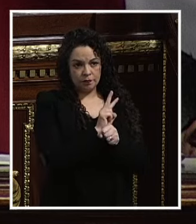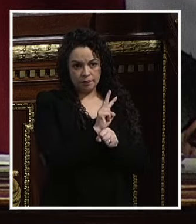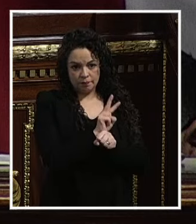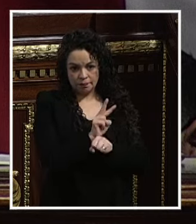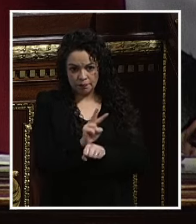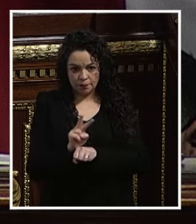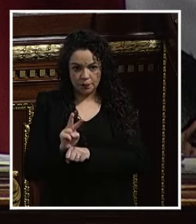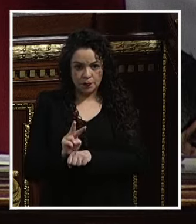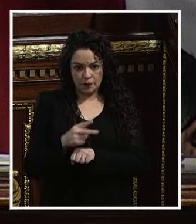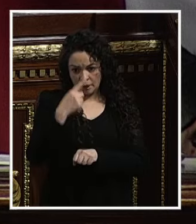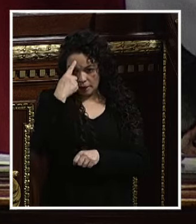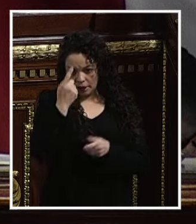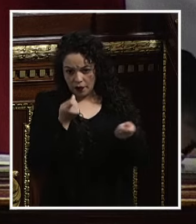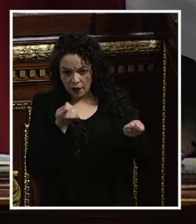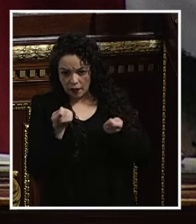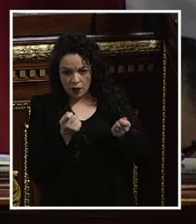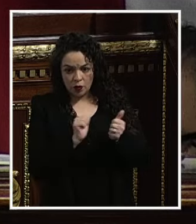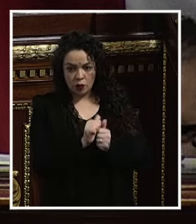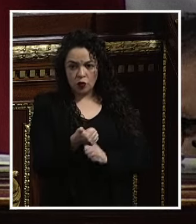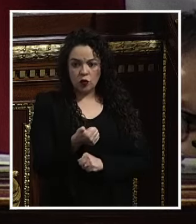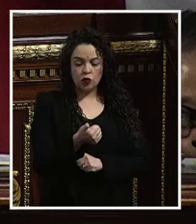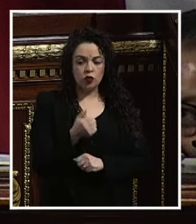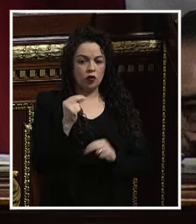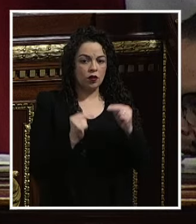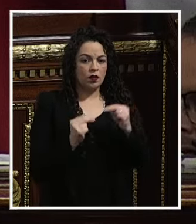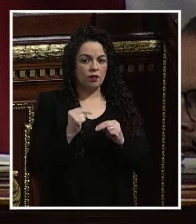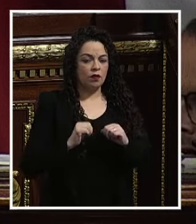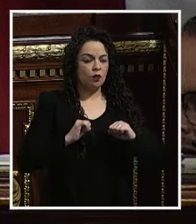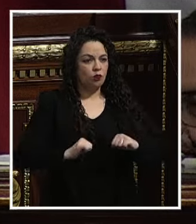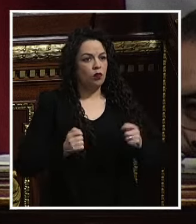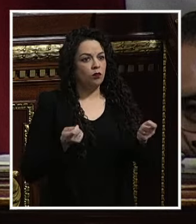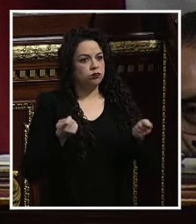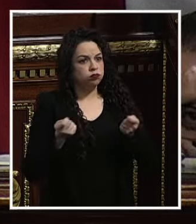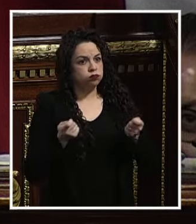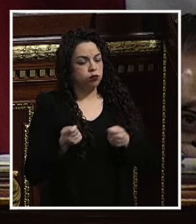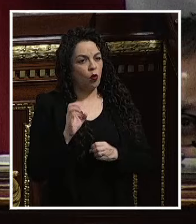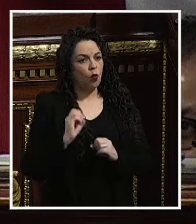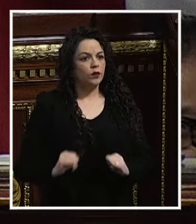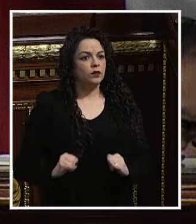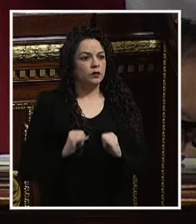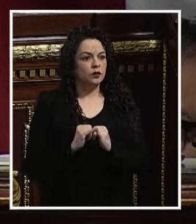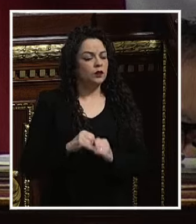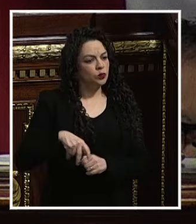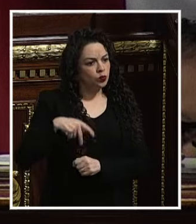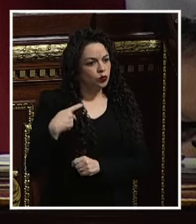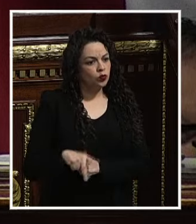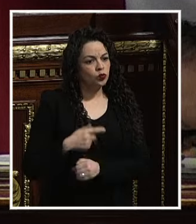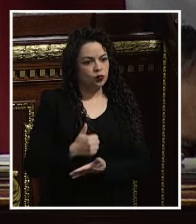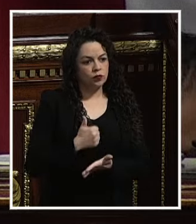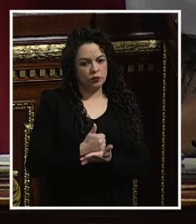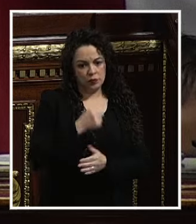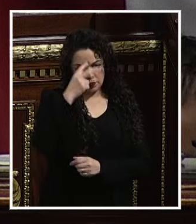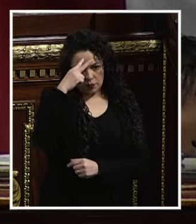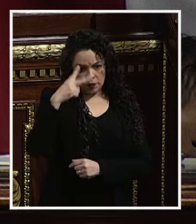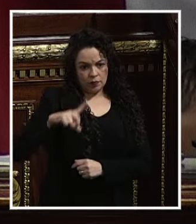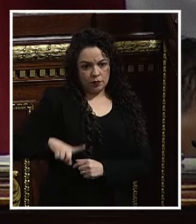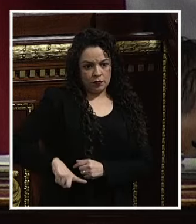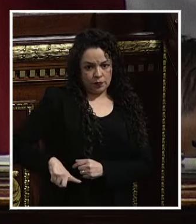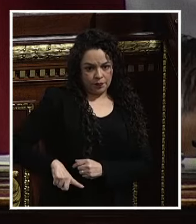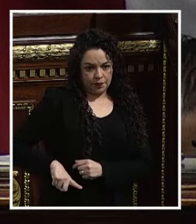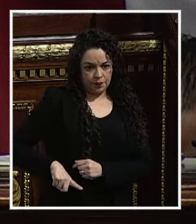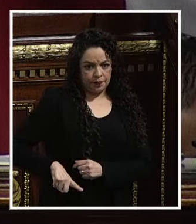con los demás poderes e instituciones públicas de la ciudad. En el cumplimiento de estas